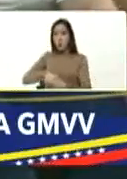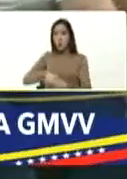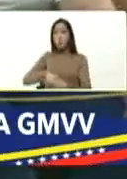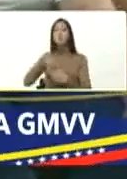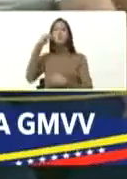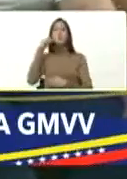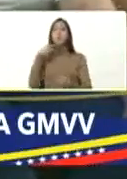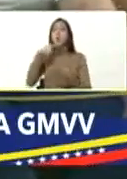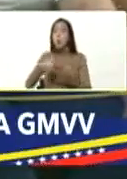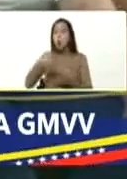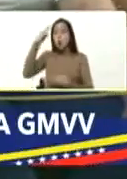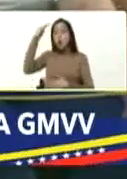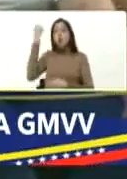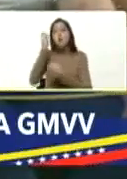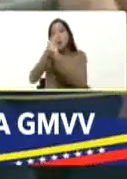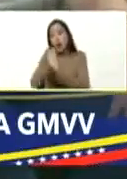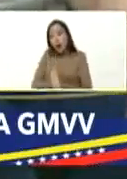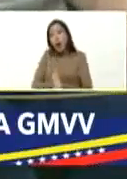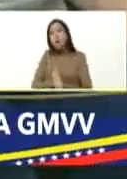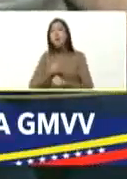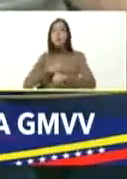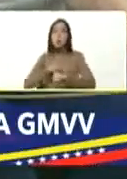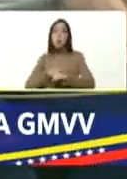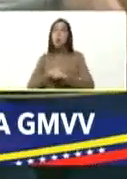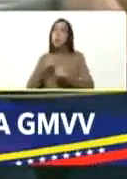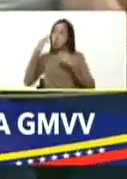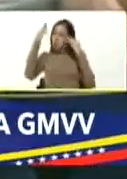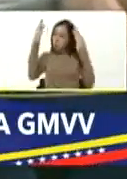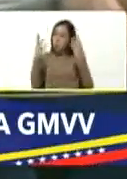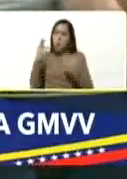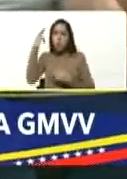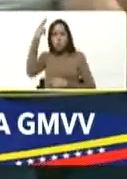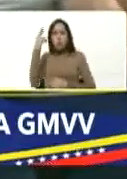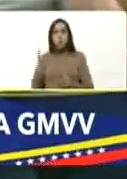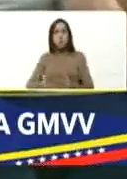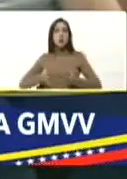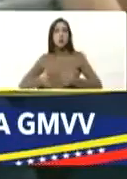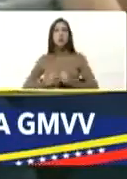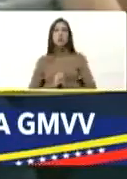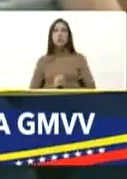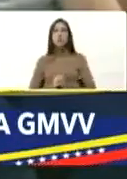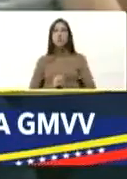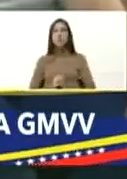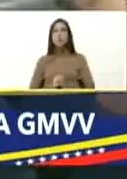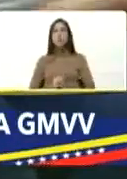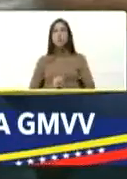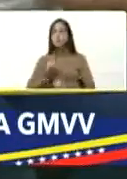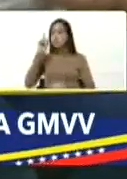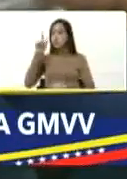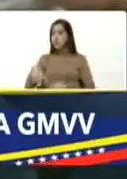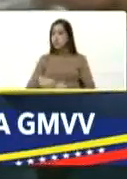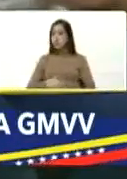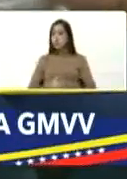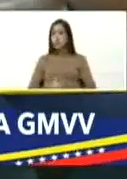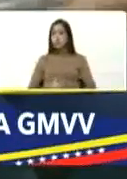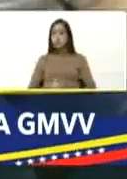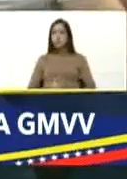Bolívar. Dios quiera que en algún momento ese sueño pueda consolidarse. También, presidente,